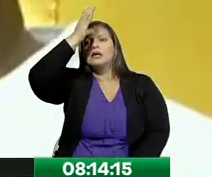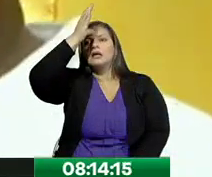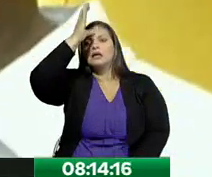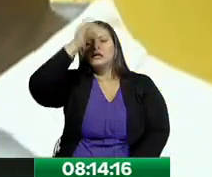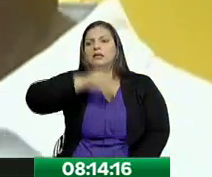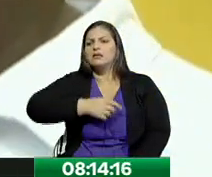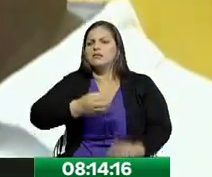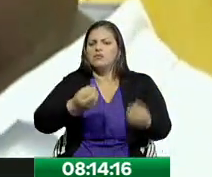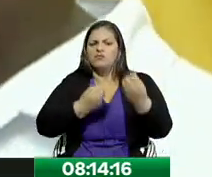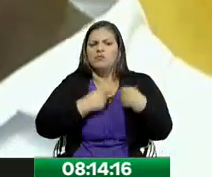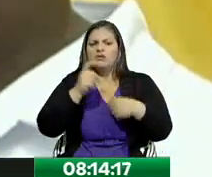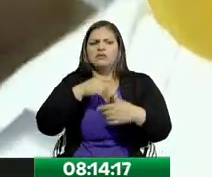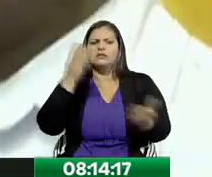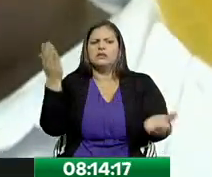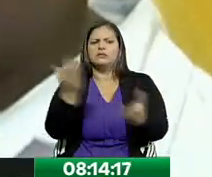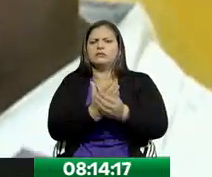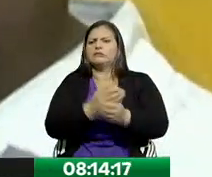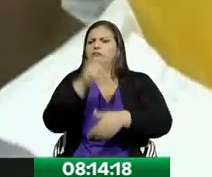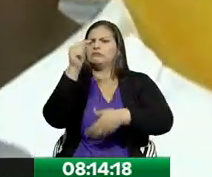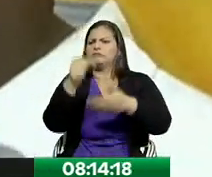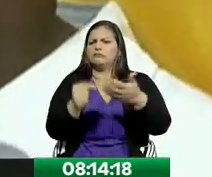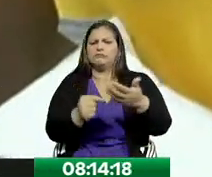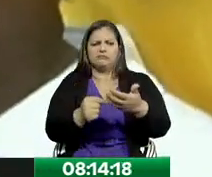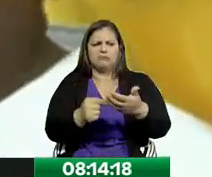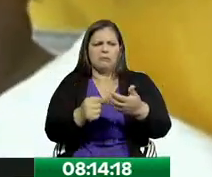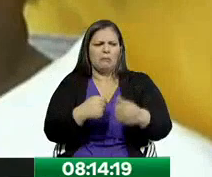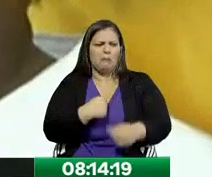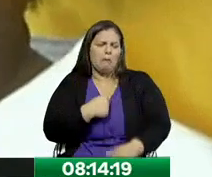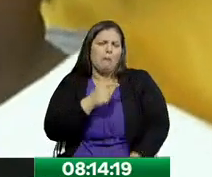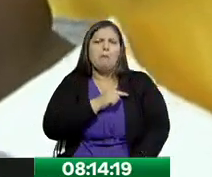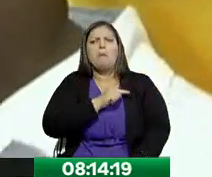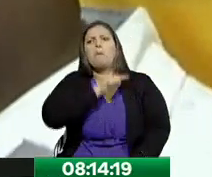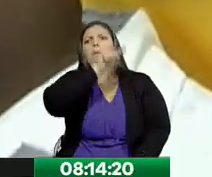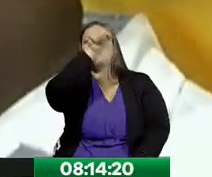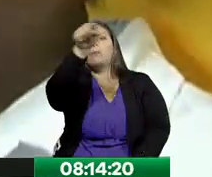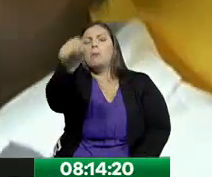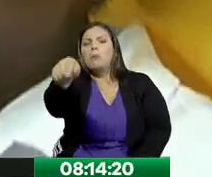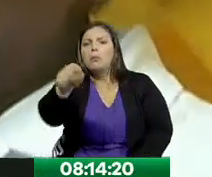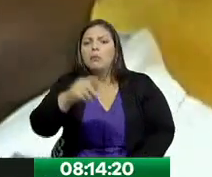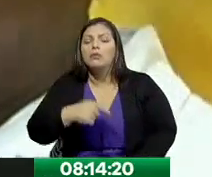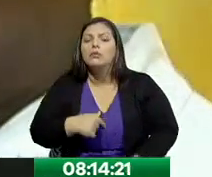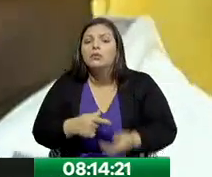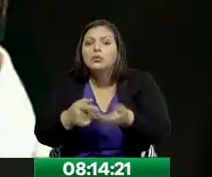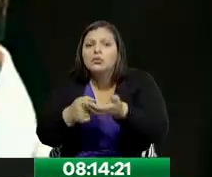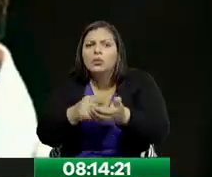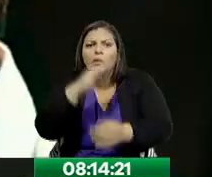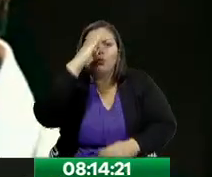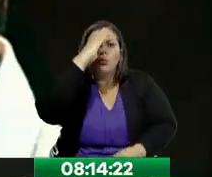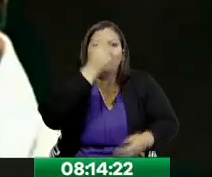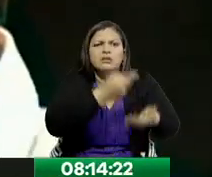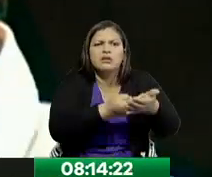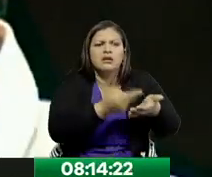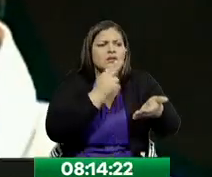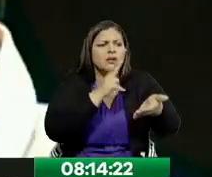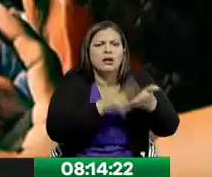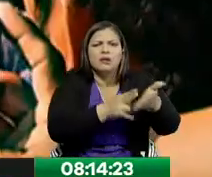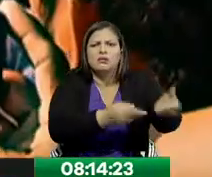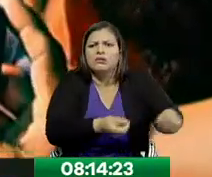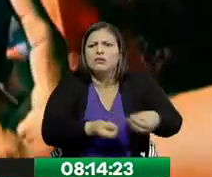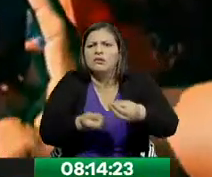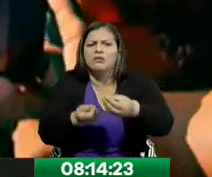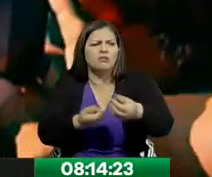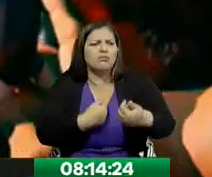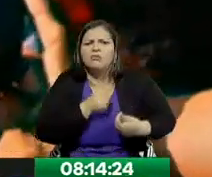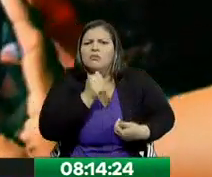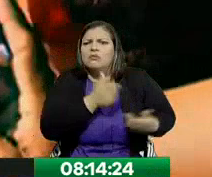SOA. Y cuando yo llegué allá, me estaban pidiendo lo que era a mí un parte policial. El gobernador del Guayas y